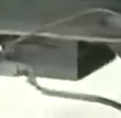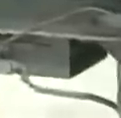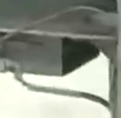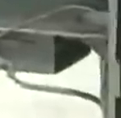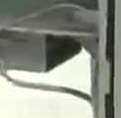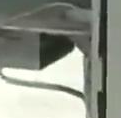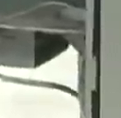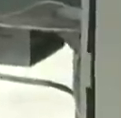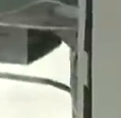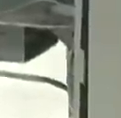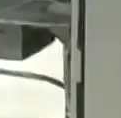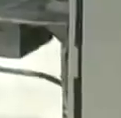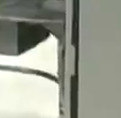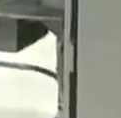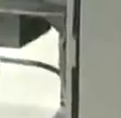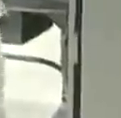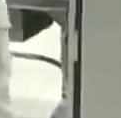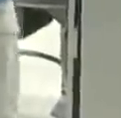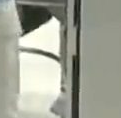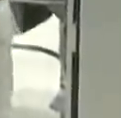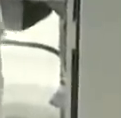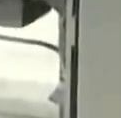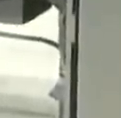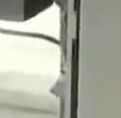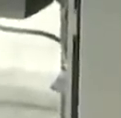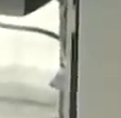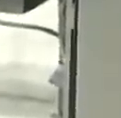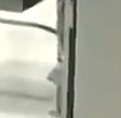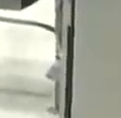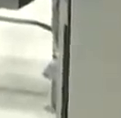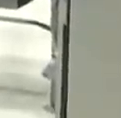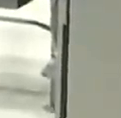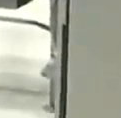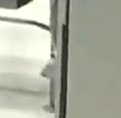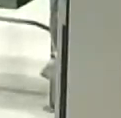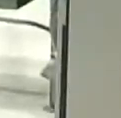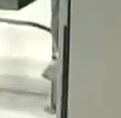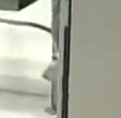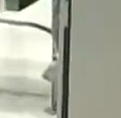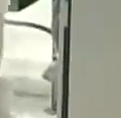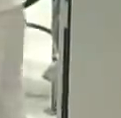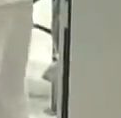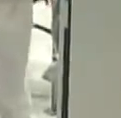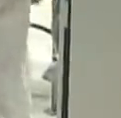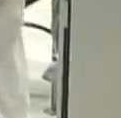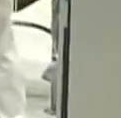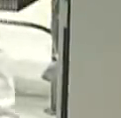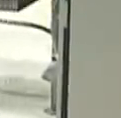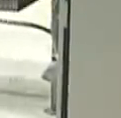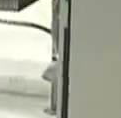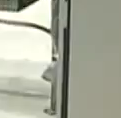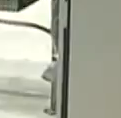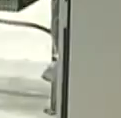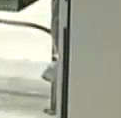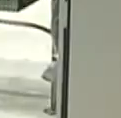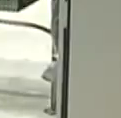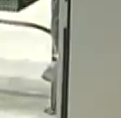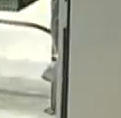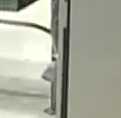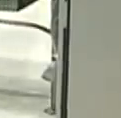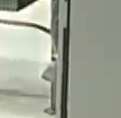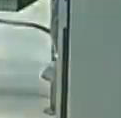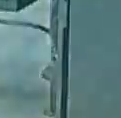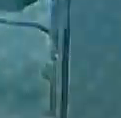más alta calidad, el más alto estándar del país y pudiéramos decir de América Latina